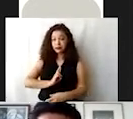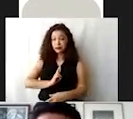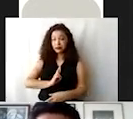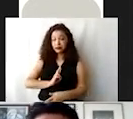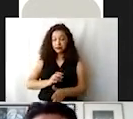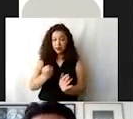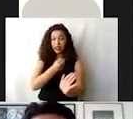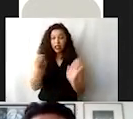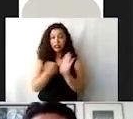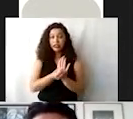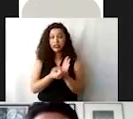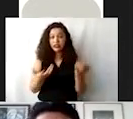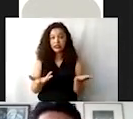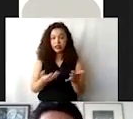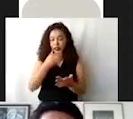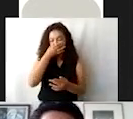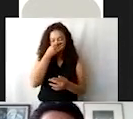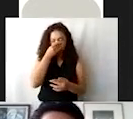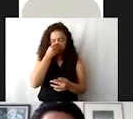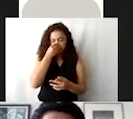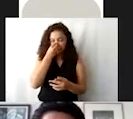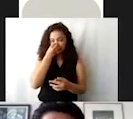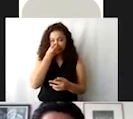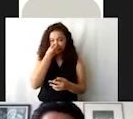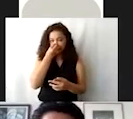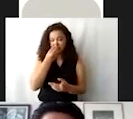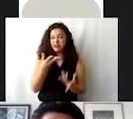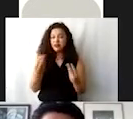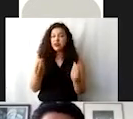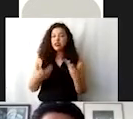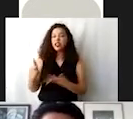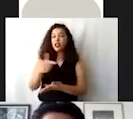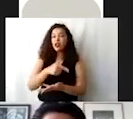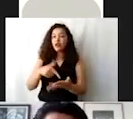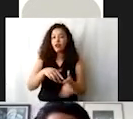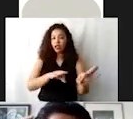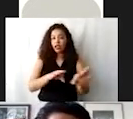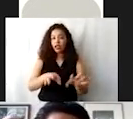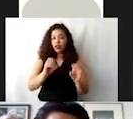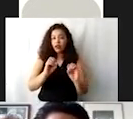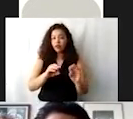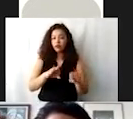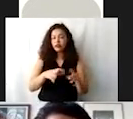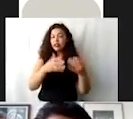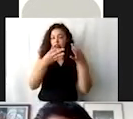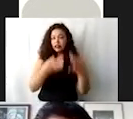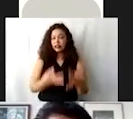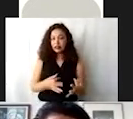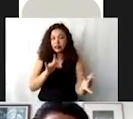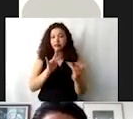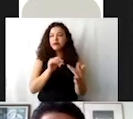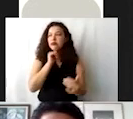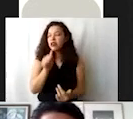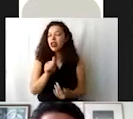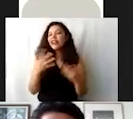¿no? Y generalmente mucho fue por no localización del domicilio. Entonces, no te localizaba, te